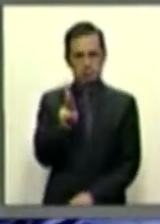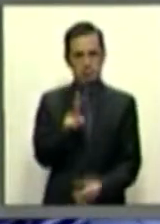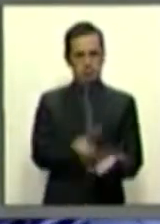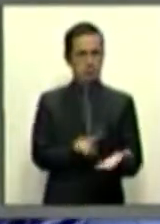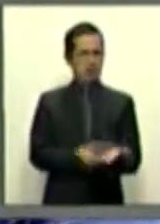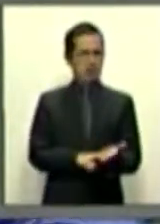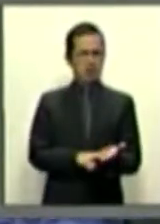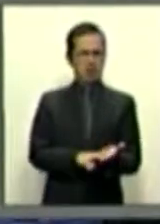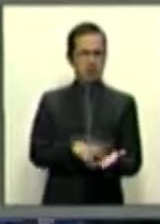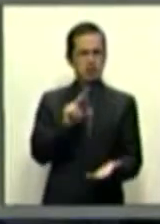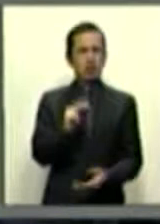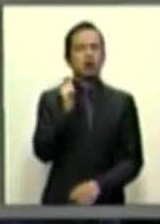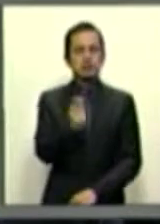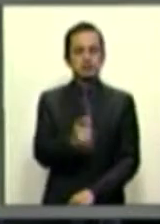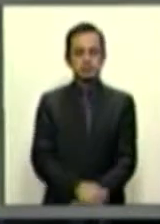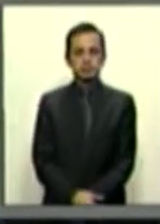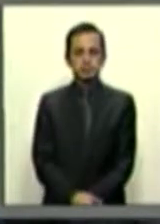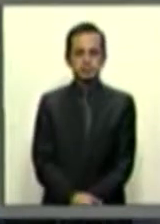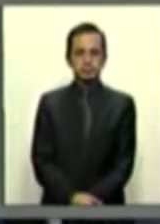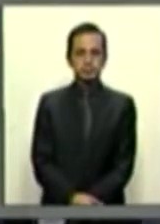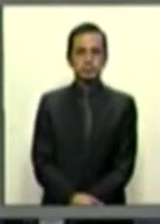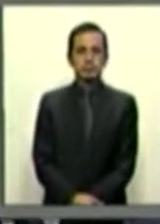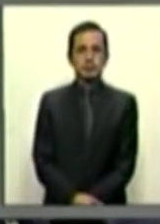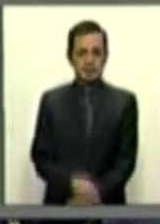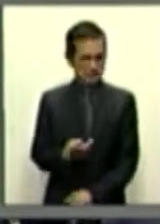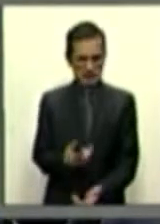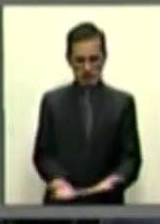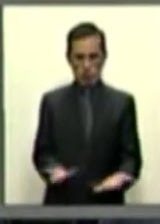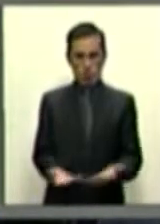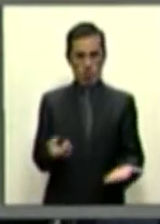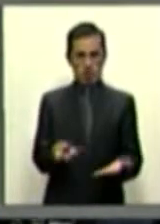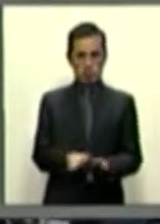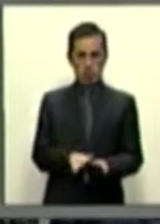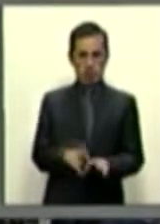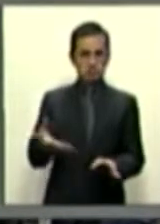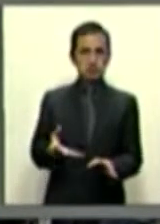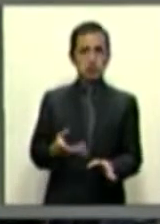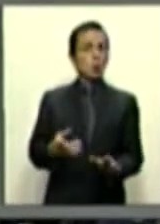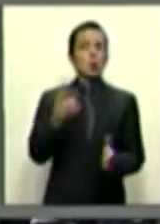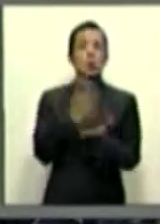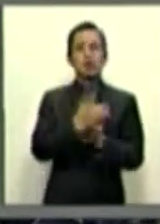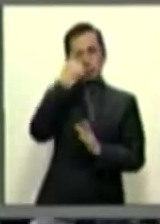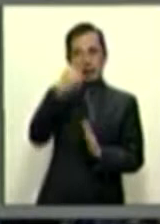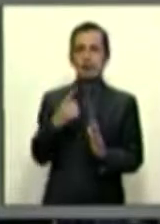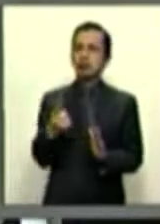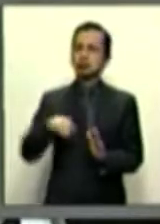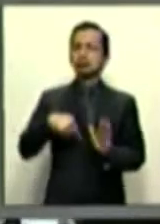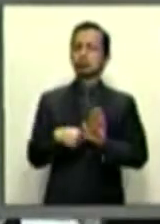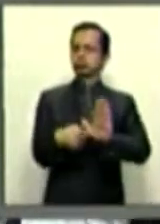Lo que no se vale es hacer un evento de esta naturaleza solo para pasar lista en la